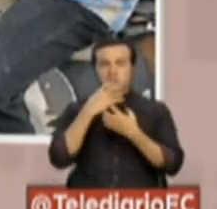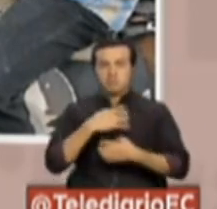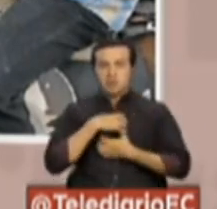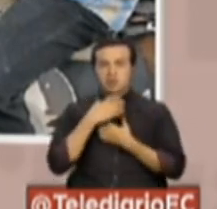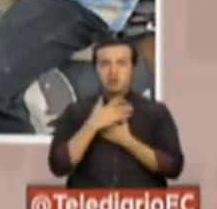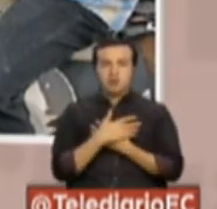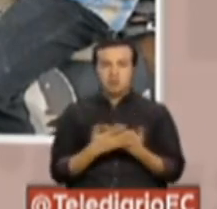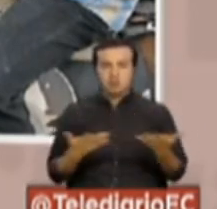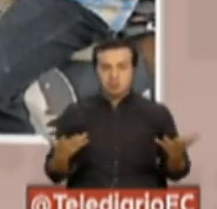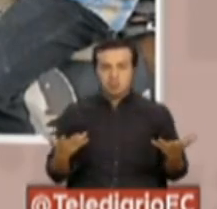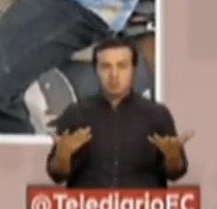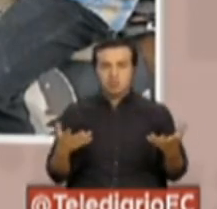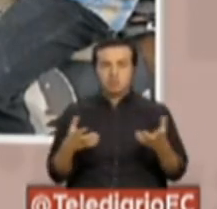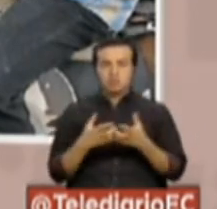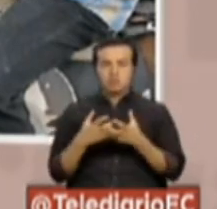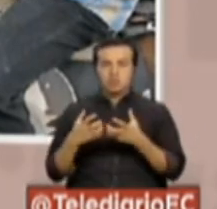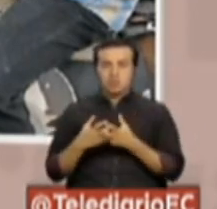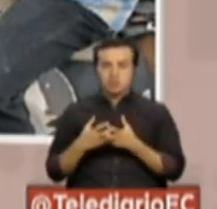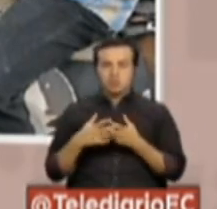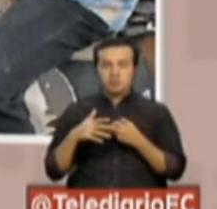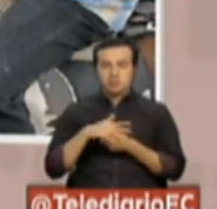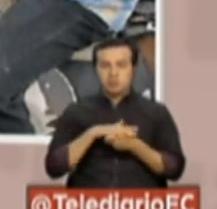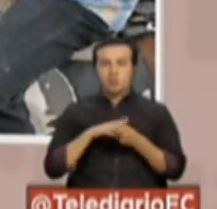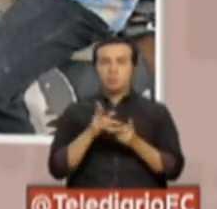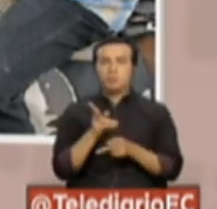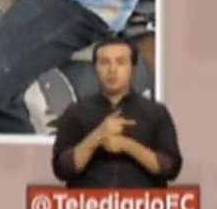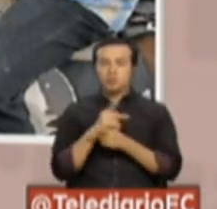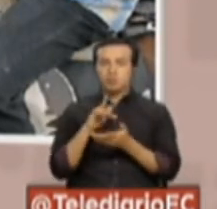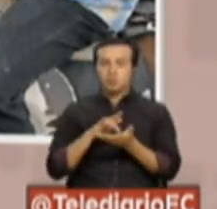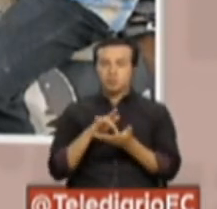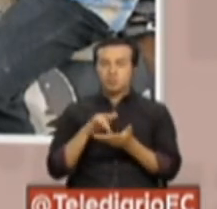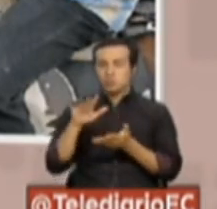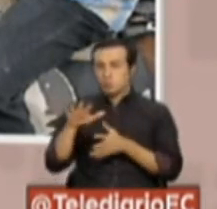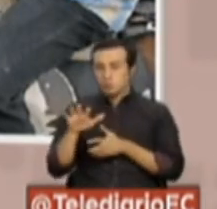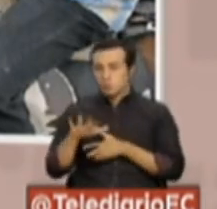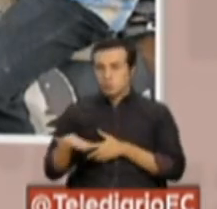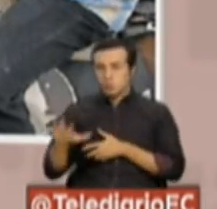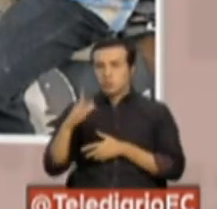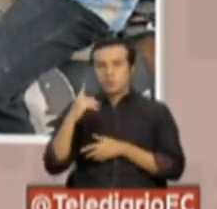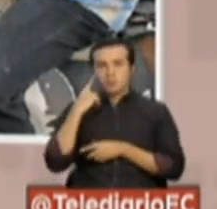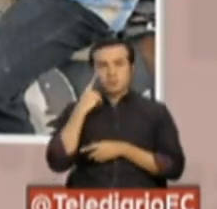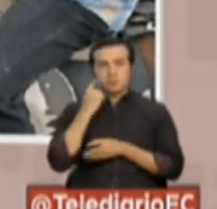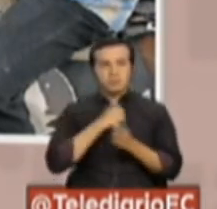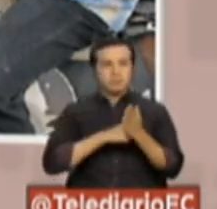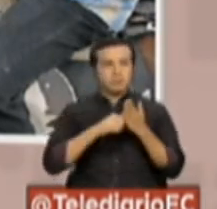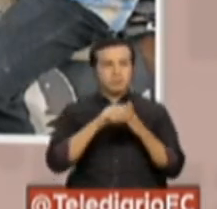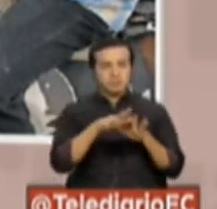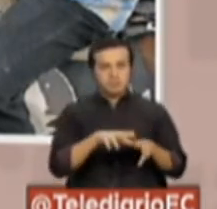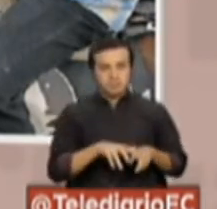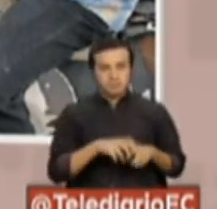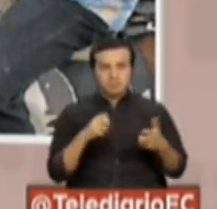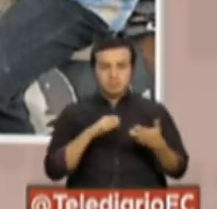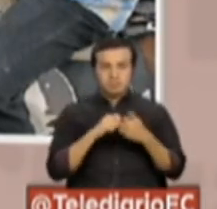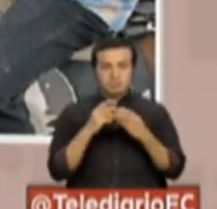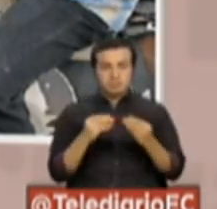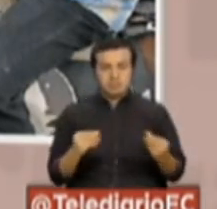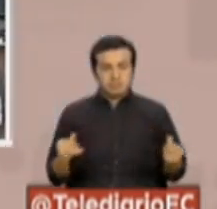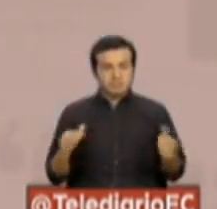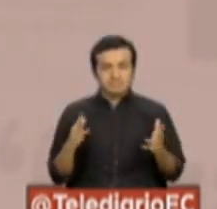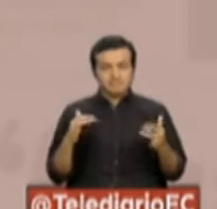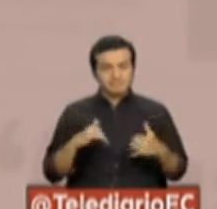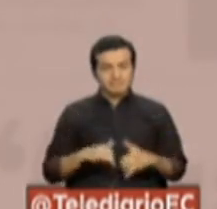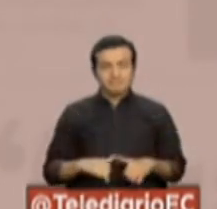de las asociaciones de productores arroceros y el Ministerio de Agricultura. Estas